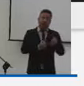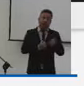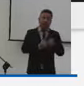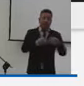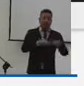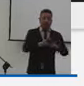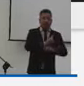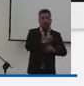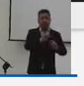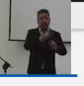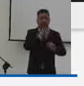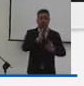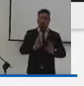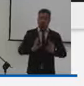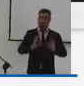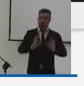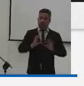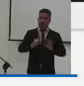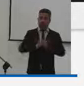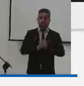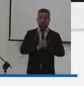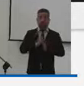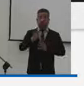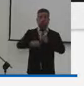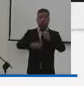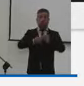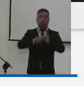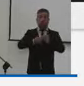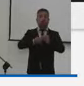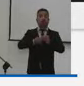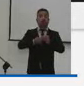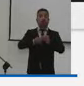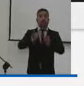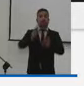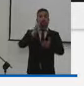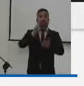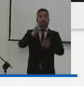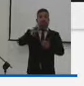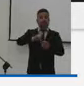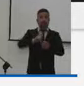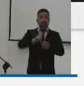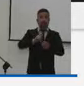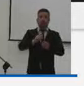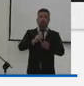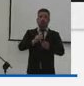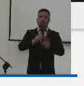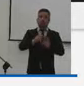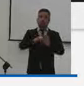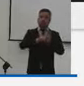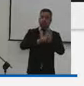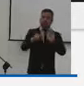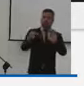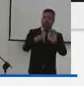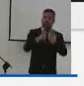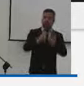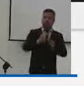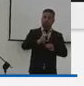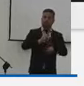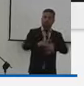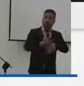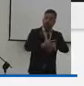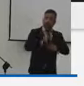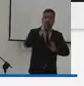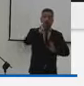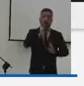Ahora, me parece también que tengamos una muy clara política de estímulos y de reconocimiento. La Ley